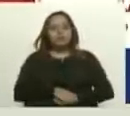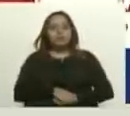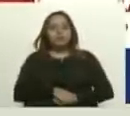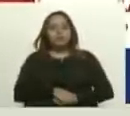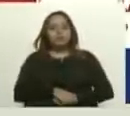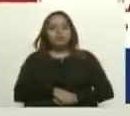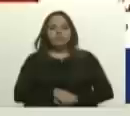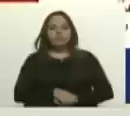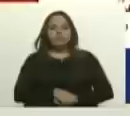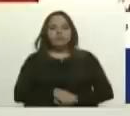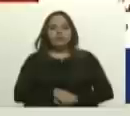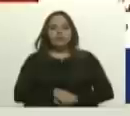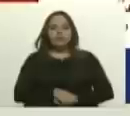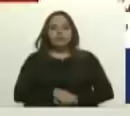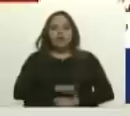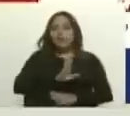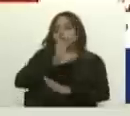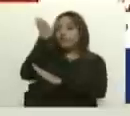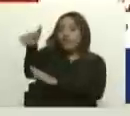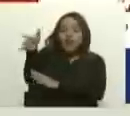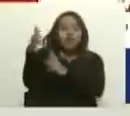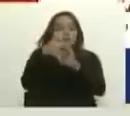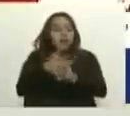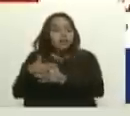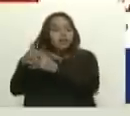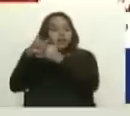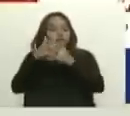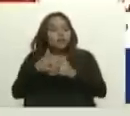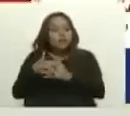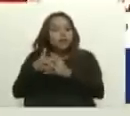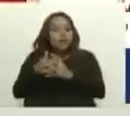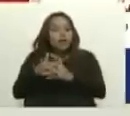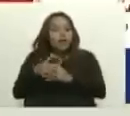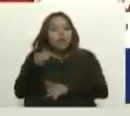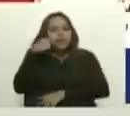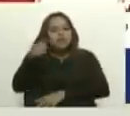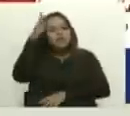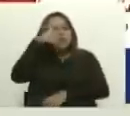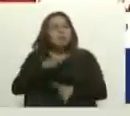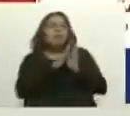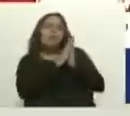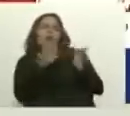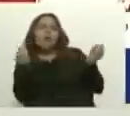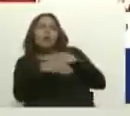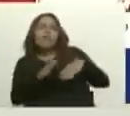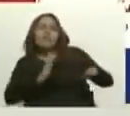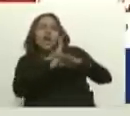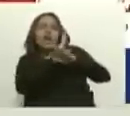que desfilaron por los Estados Unidos a rendirle cuentas a este señor.